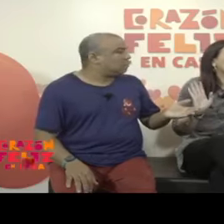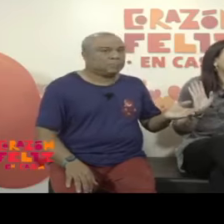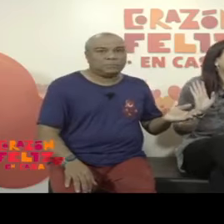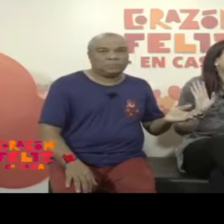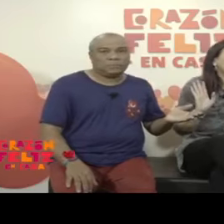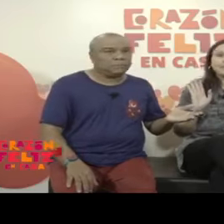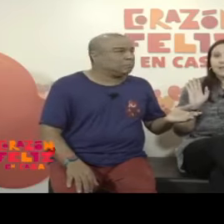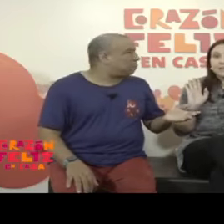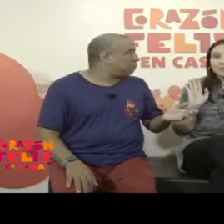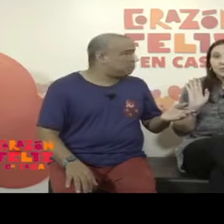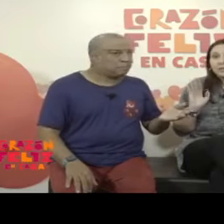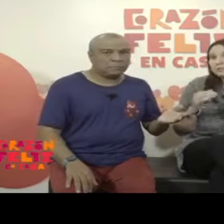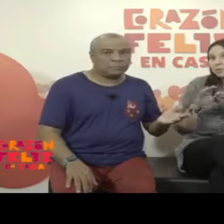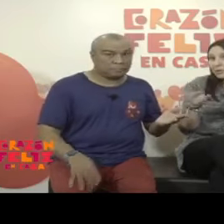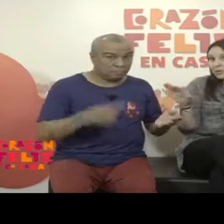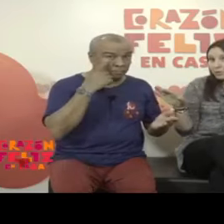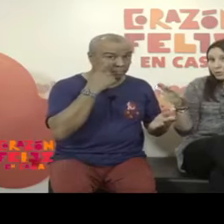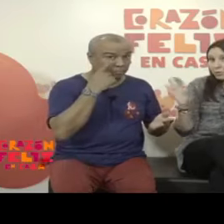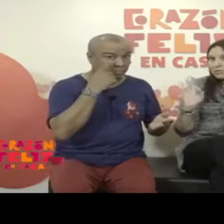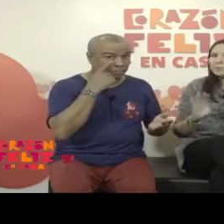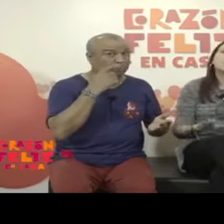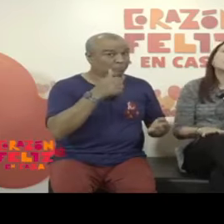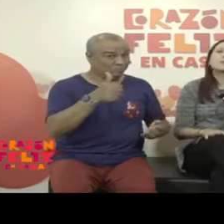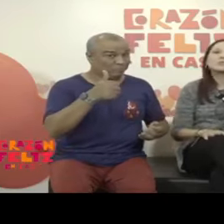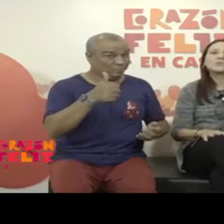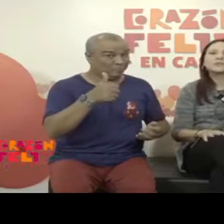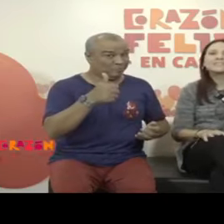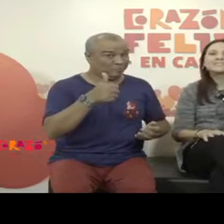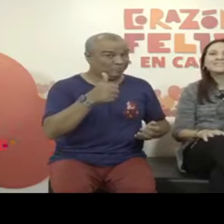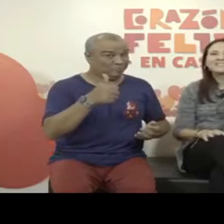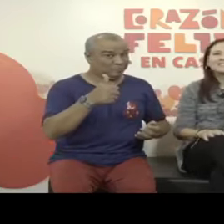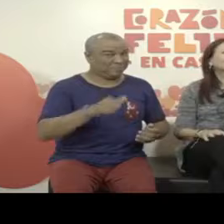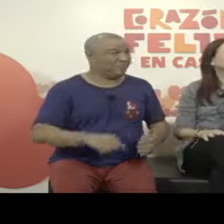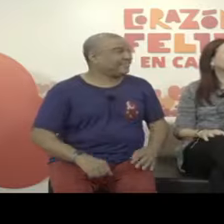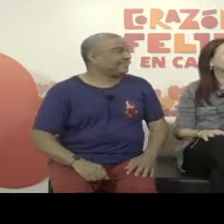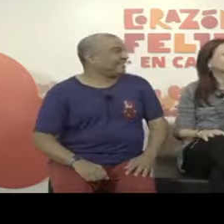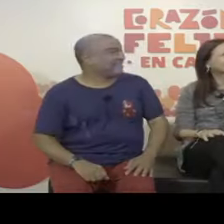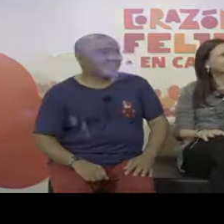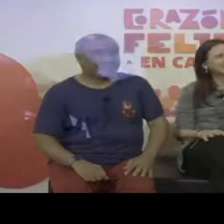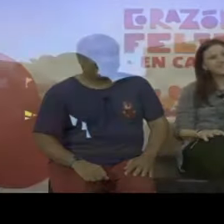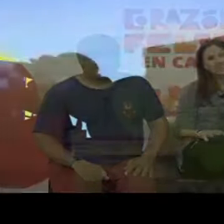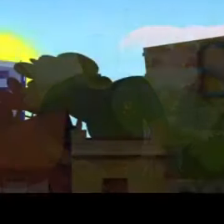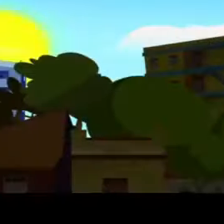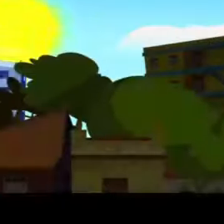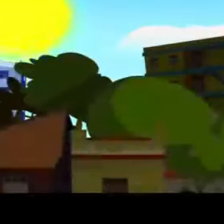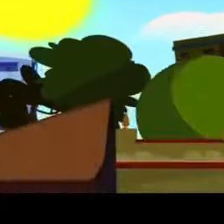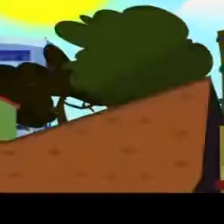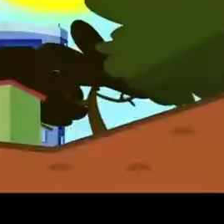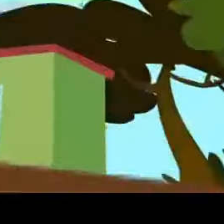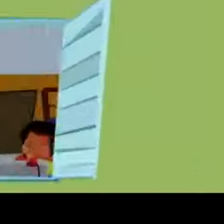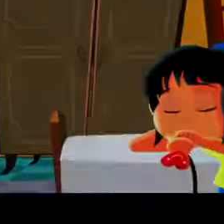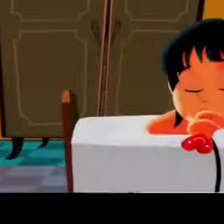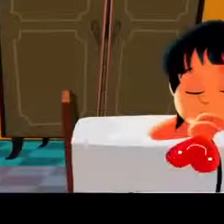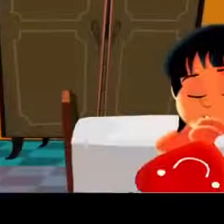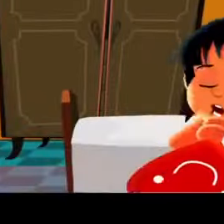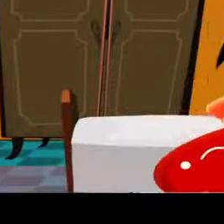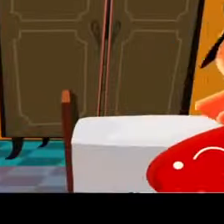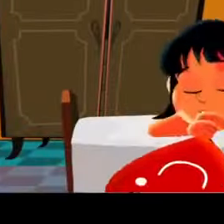Bueno, eso esperamos. Mientras tanto, les invito a ver nuestro último programa resumen. ¡Sí!